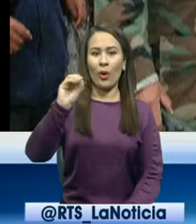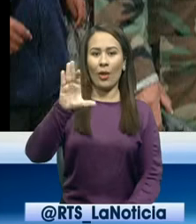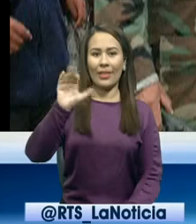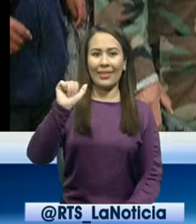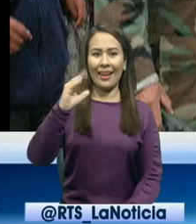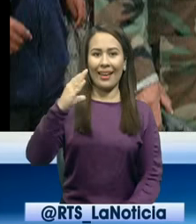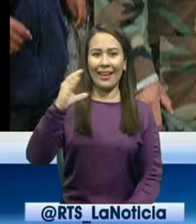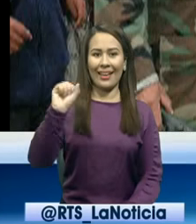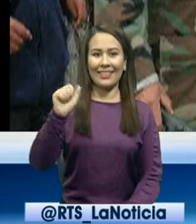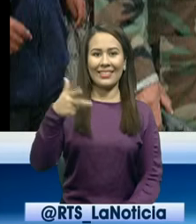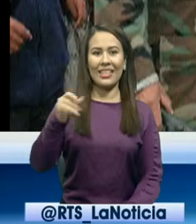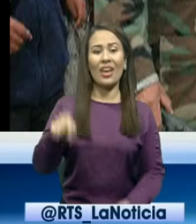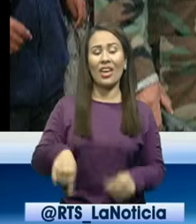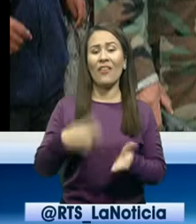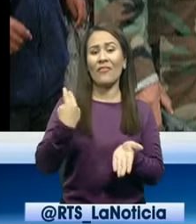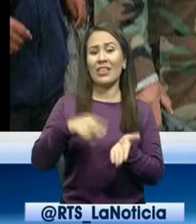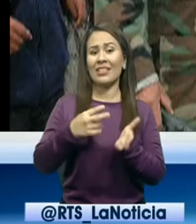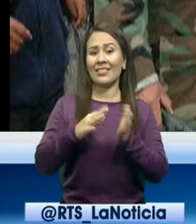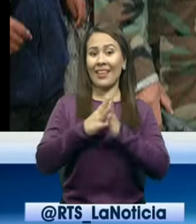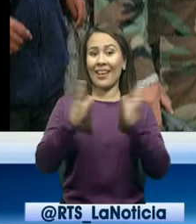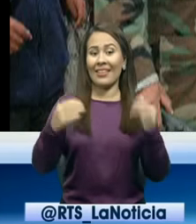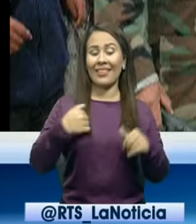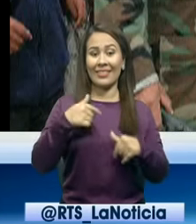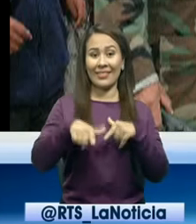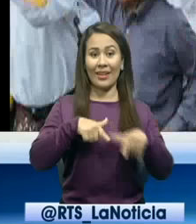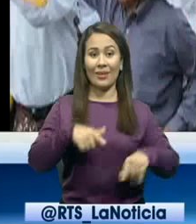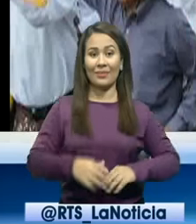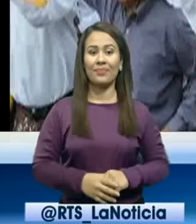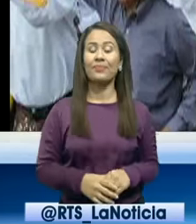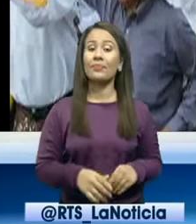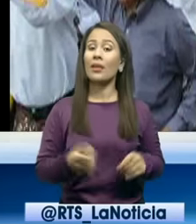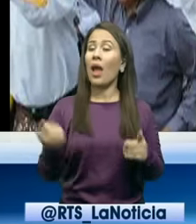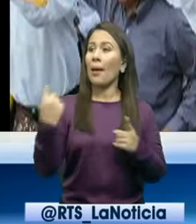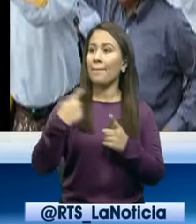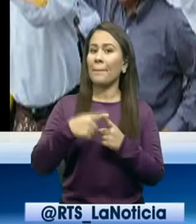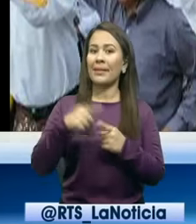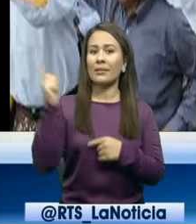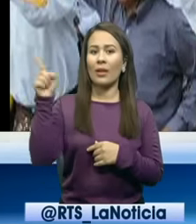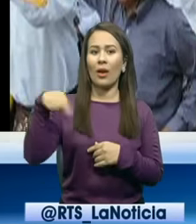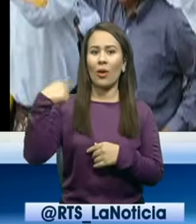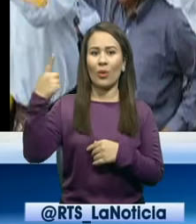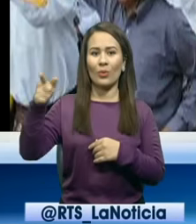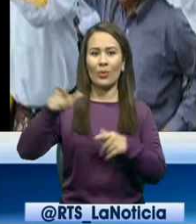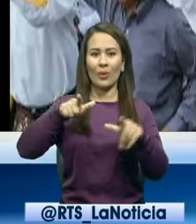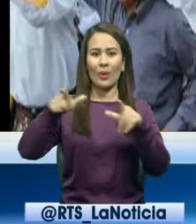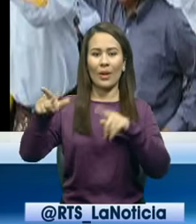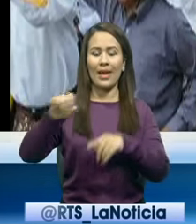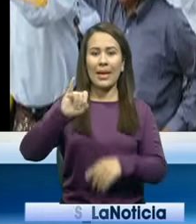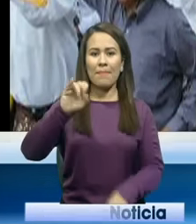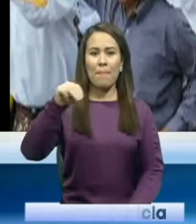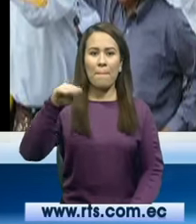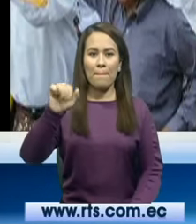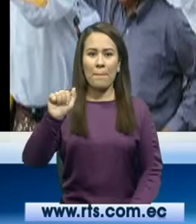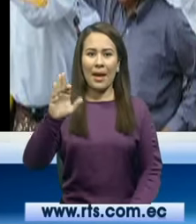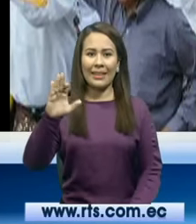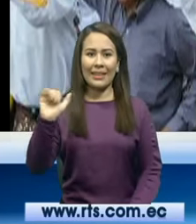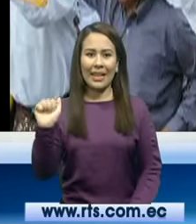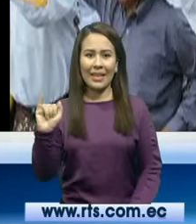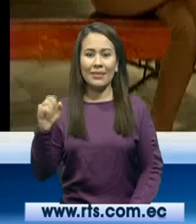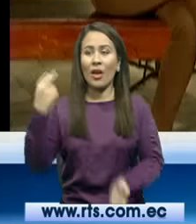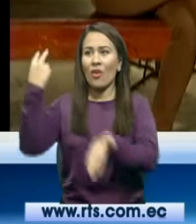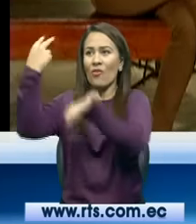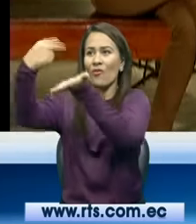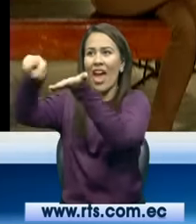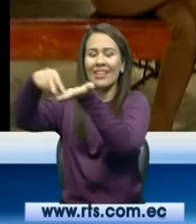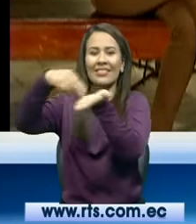grande. Y no solamente se toma la plaza de Cotacachi, sino también los de Imantag toman la plaza de Imantag. Incluso los ritmos, los